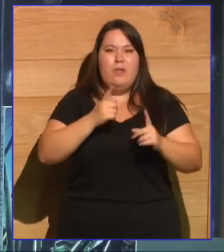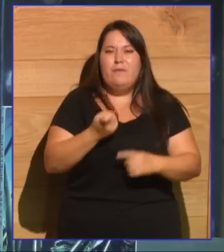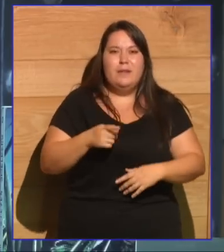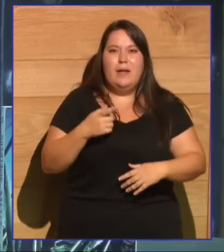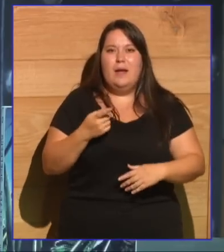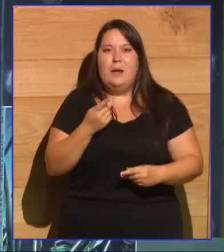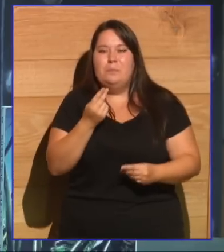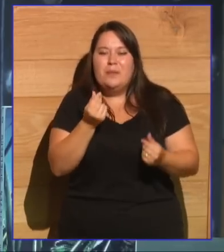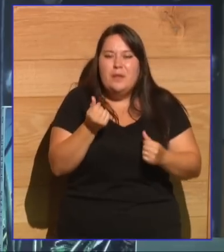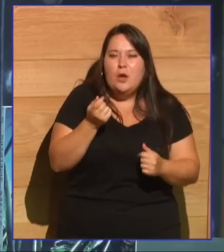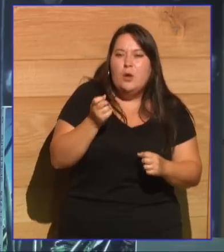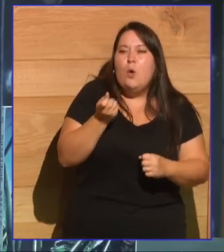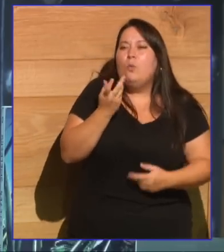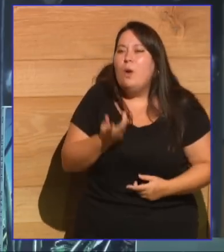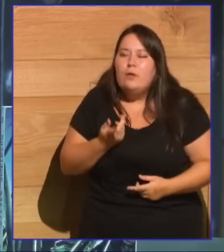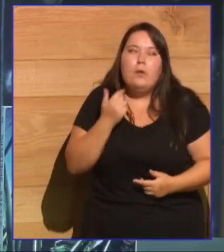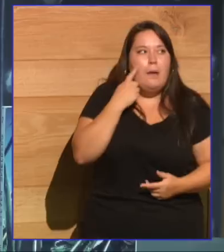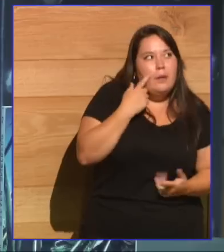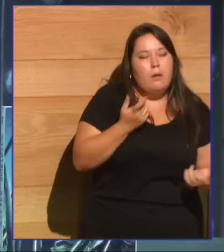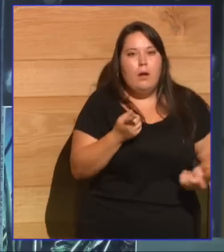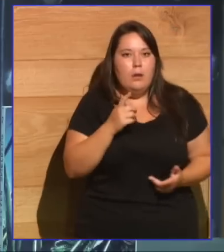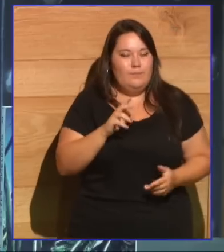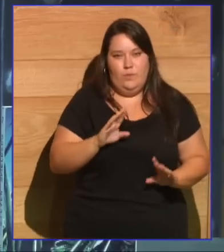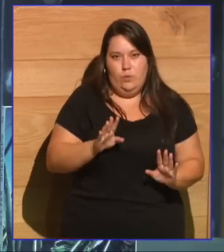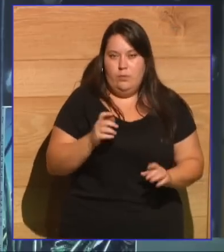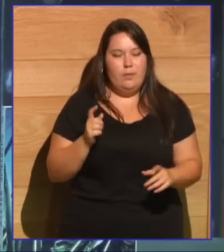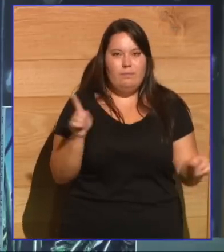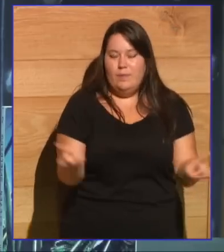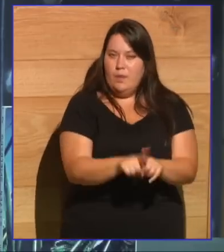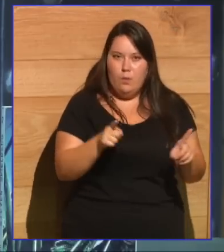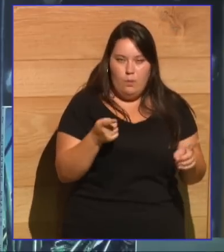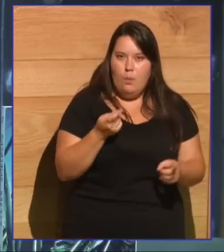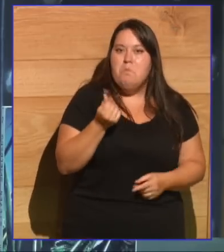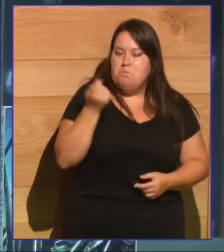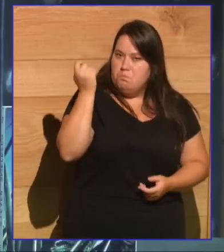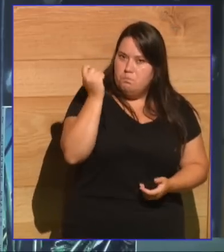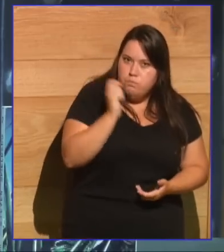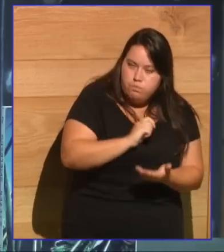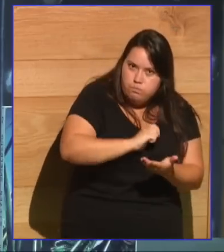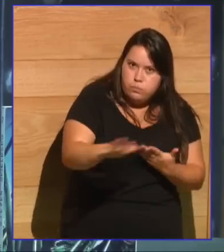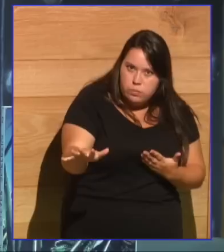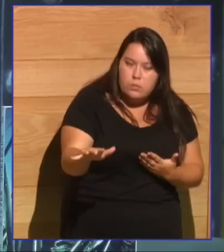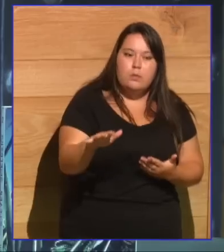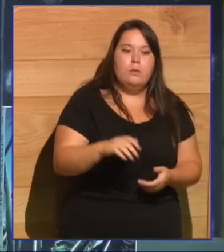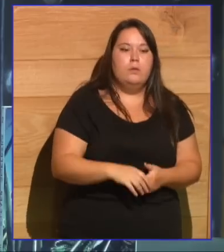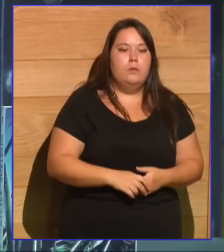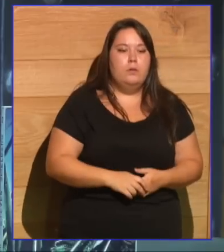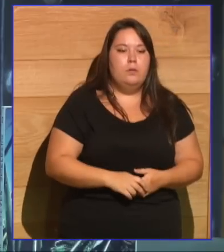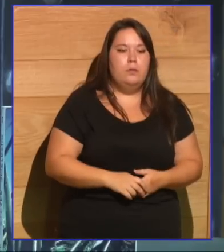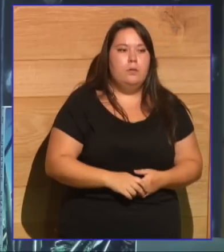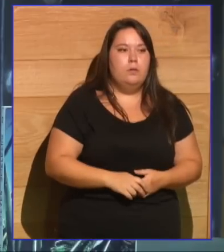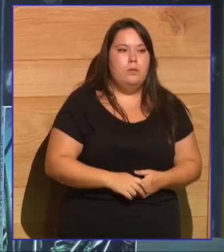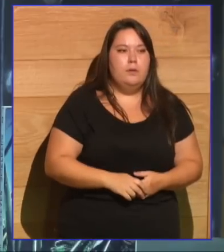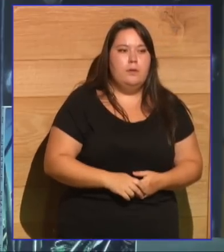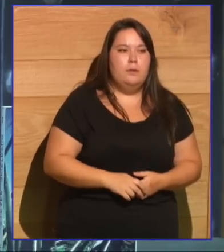hace absolutamente lo que quiere y tiene los elementos que teóricamente van a gustar a todo el mundo es una viru la que van a ver en masa los primeros